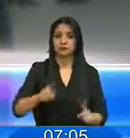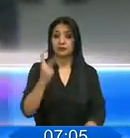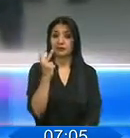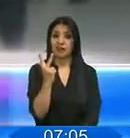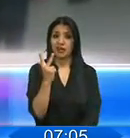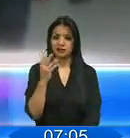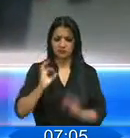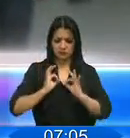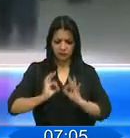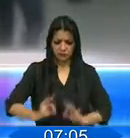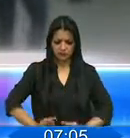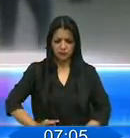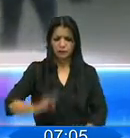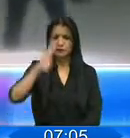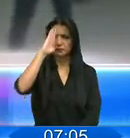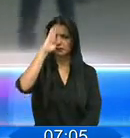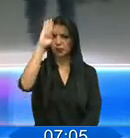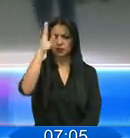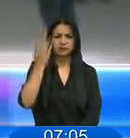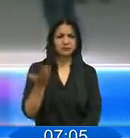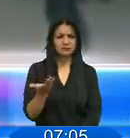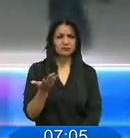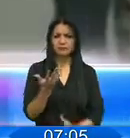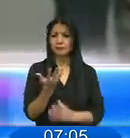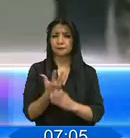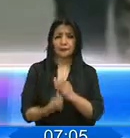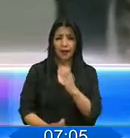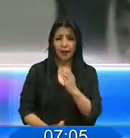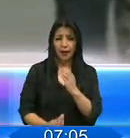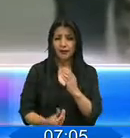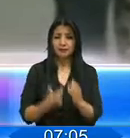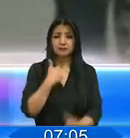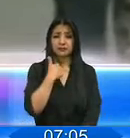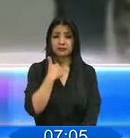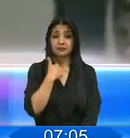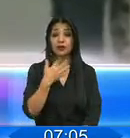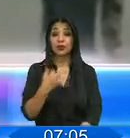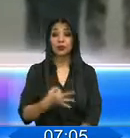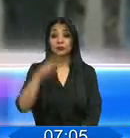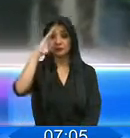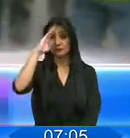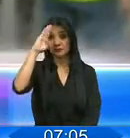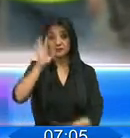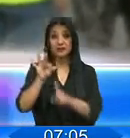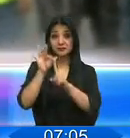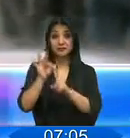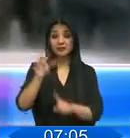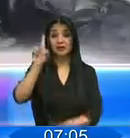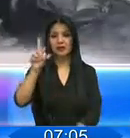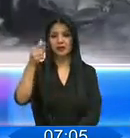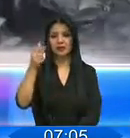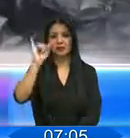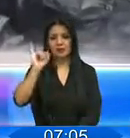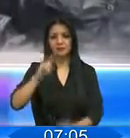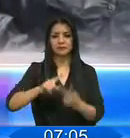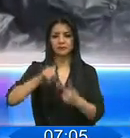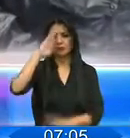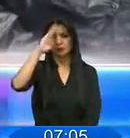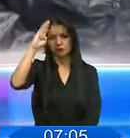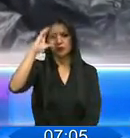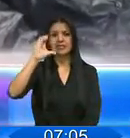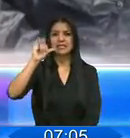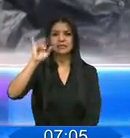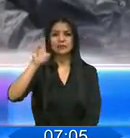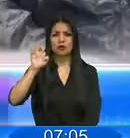estaban uniformados parece que algo falló antes que se muevan del sitio agentes de la dg y con colaboración de policías de la xi probada